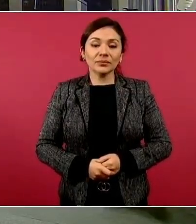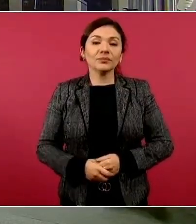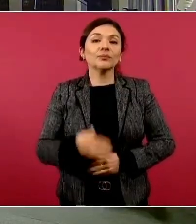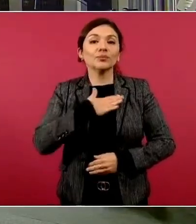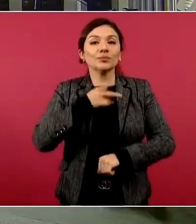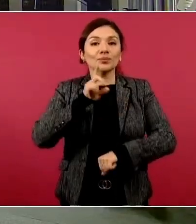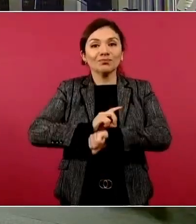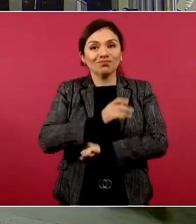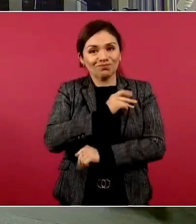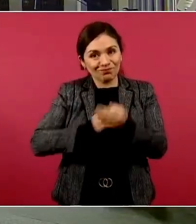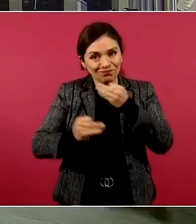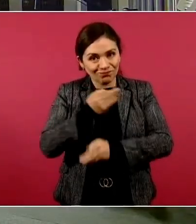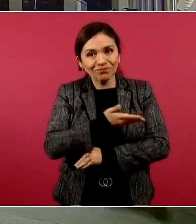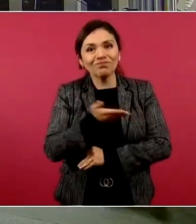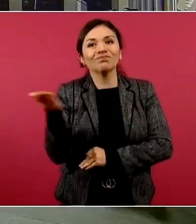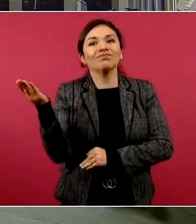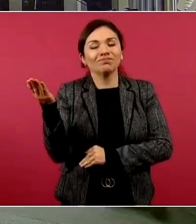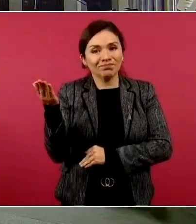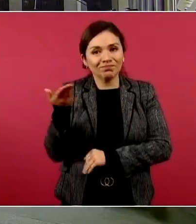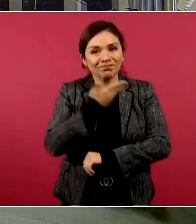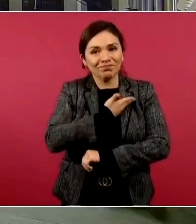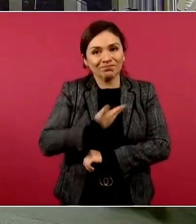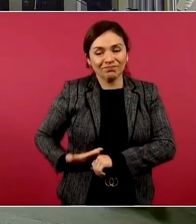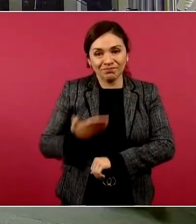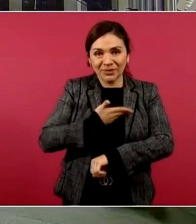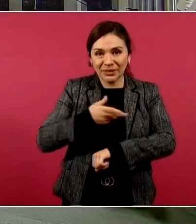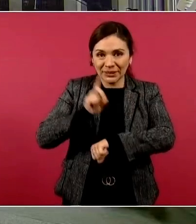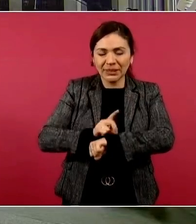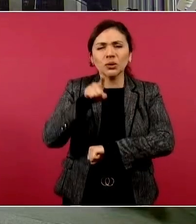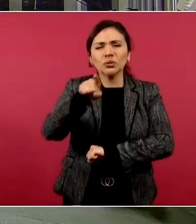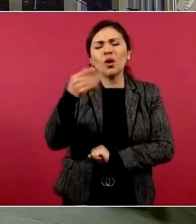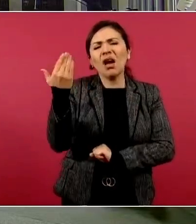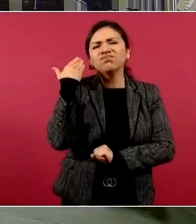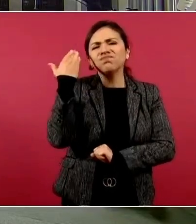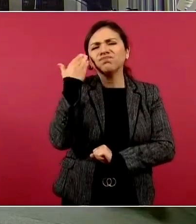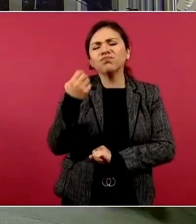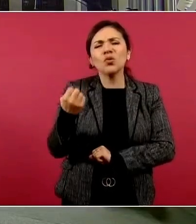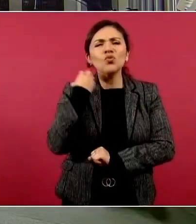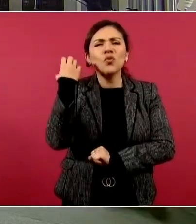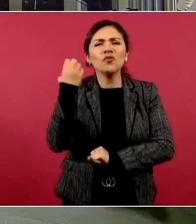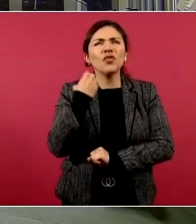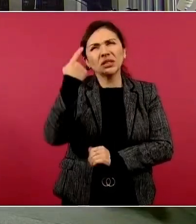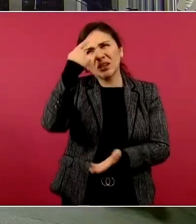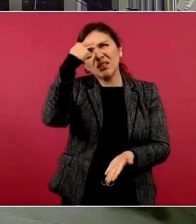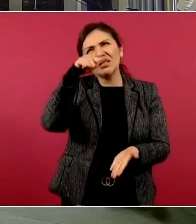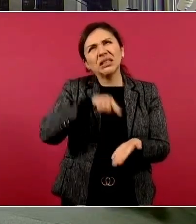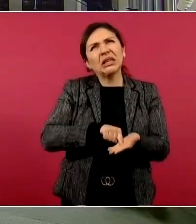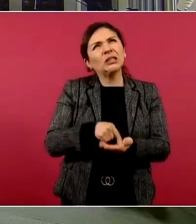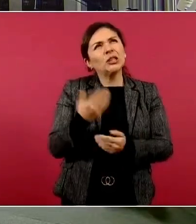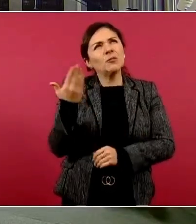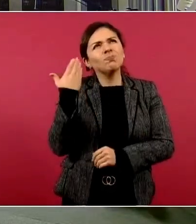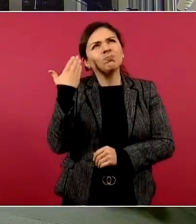Buenos días a todos, buenos días, presidente. Usted en una mañanera de, si no mal recuerdo,